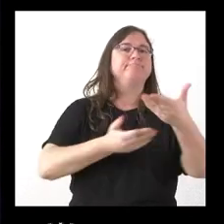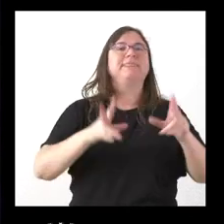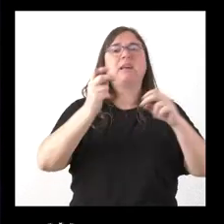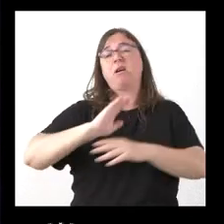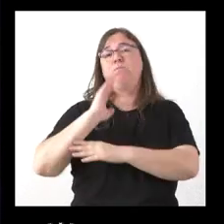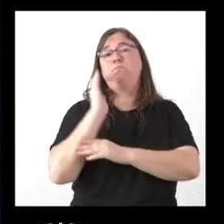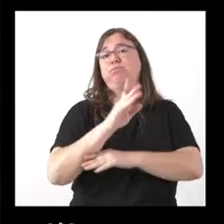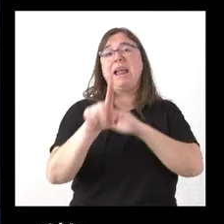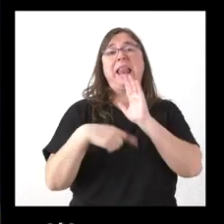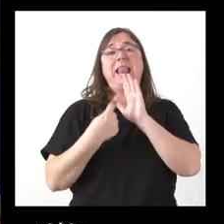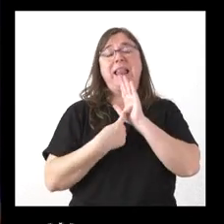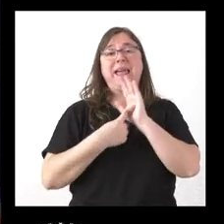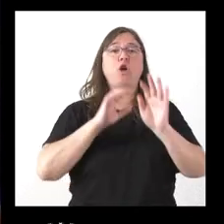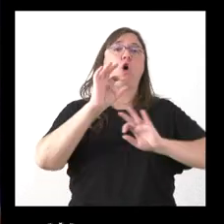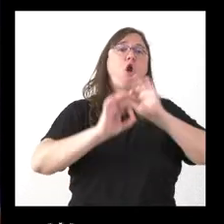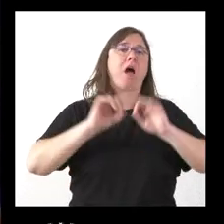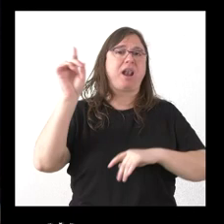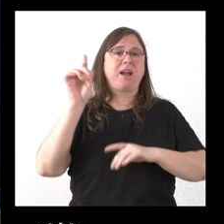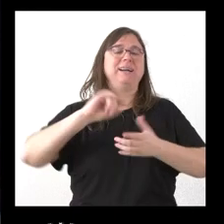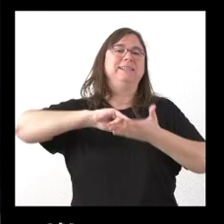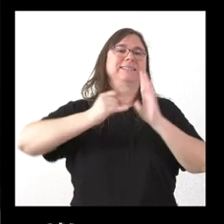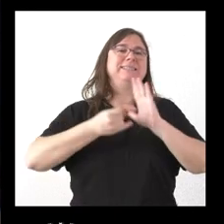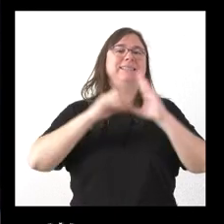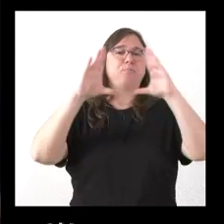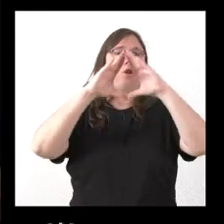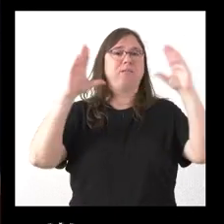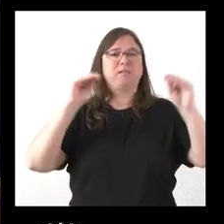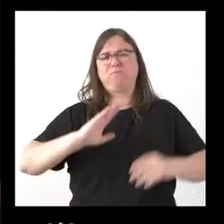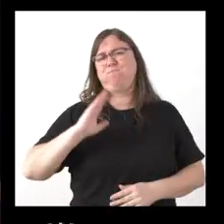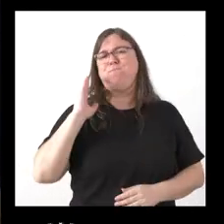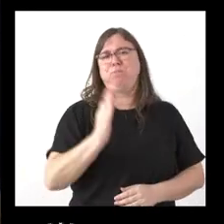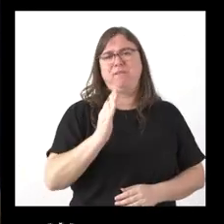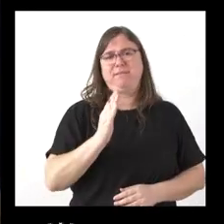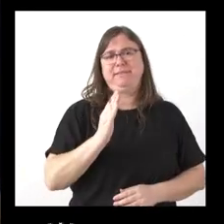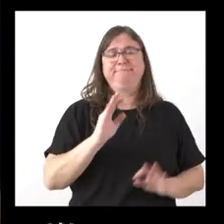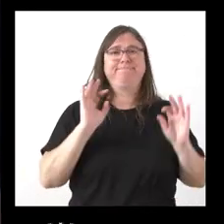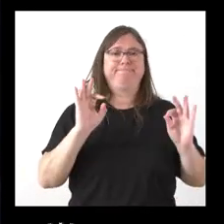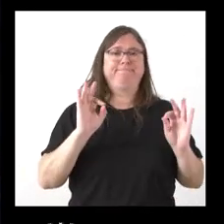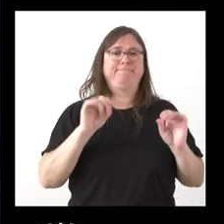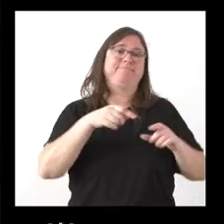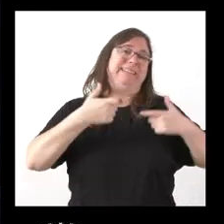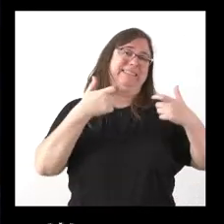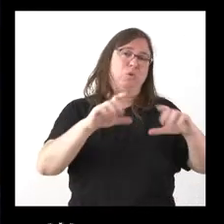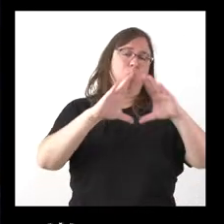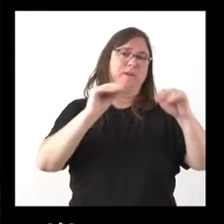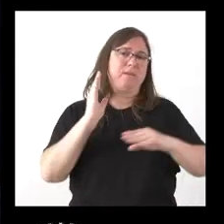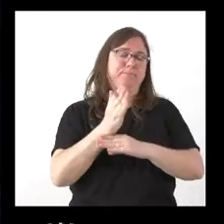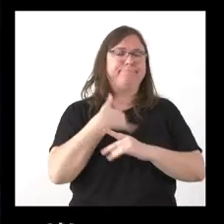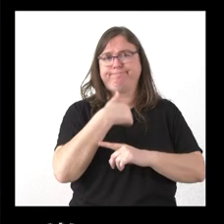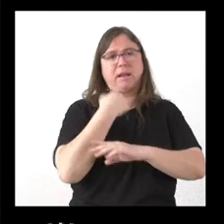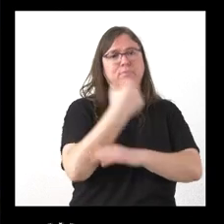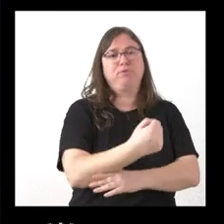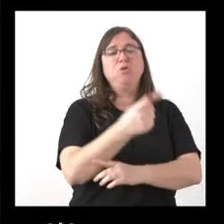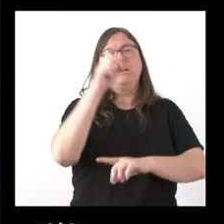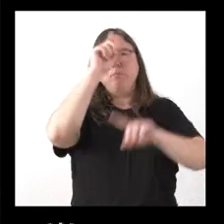perjuicio que la Ley Orgánica del sistema universitario ha causado sobre el sector y la preocupación que tiene